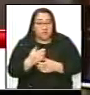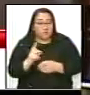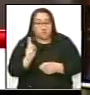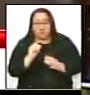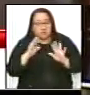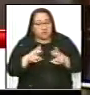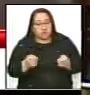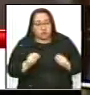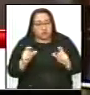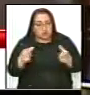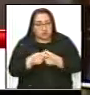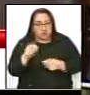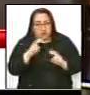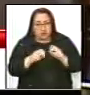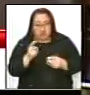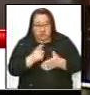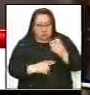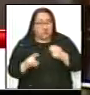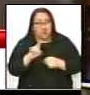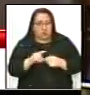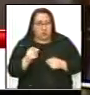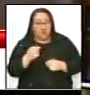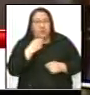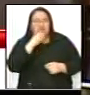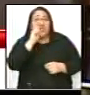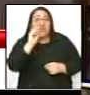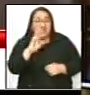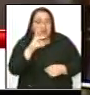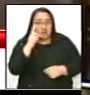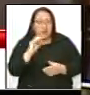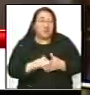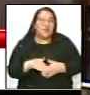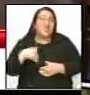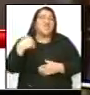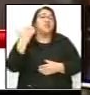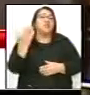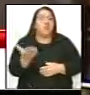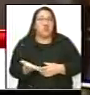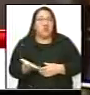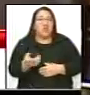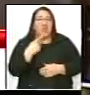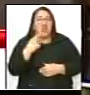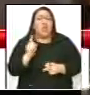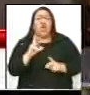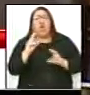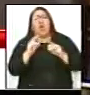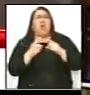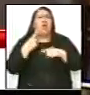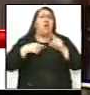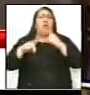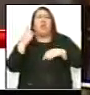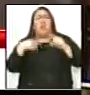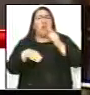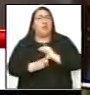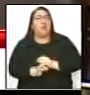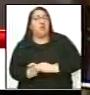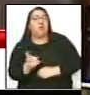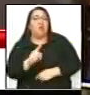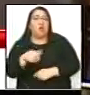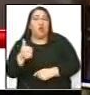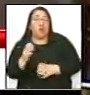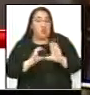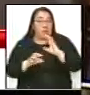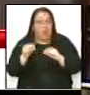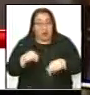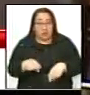una comisión investigadora. Que se utilice como pretexto para después desviar el debate real sobre la